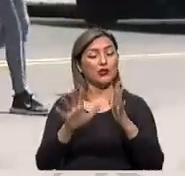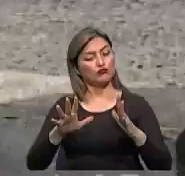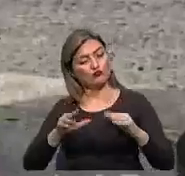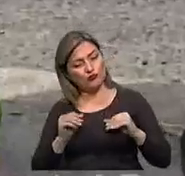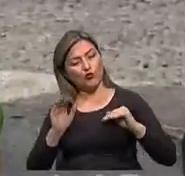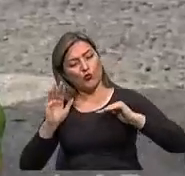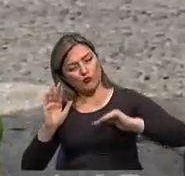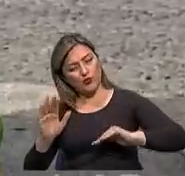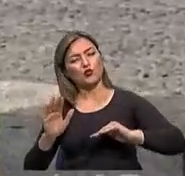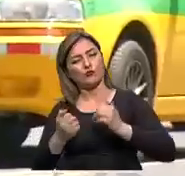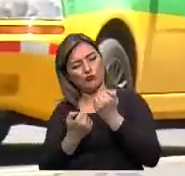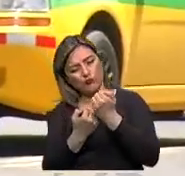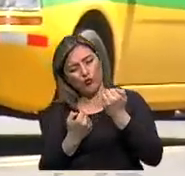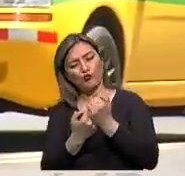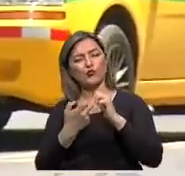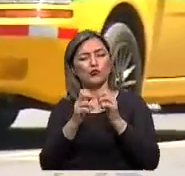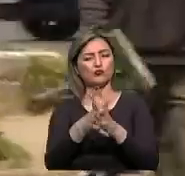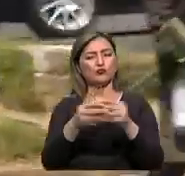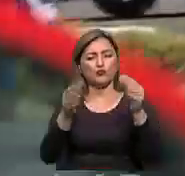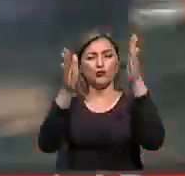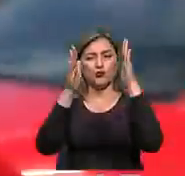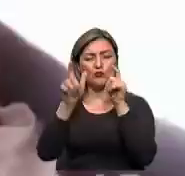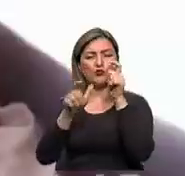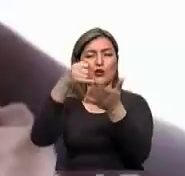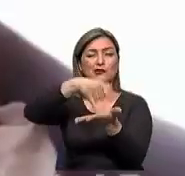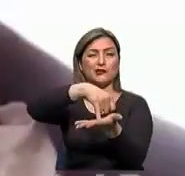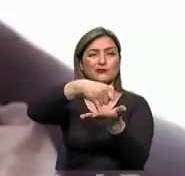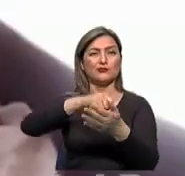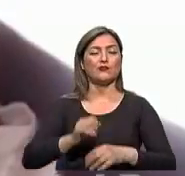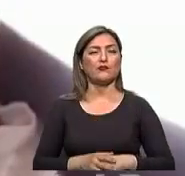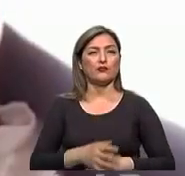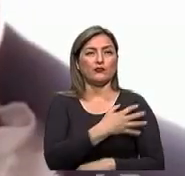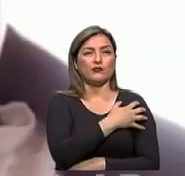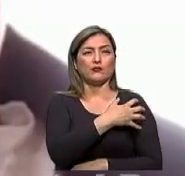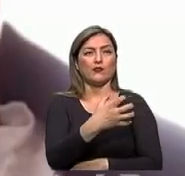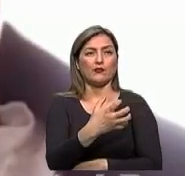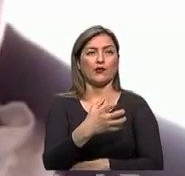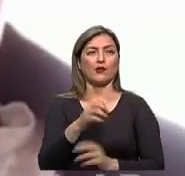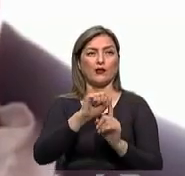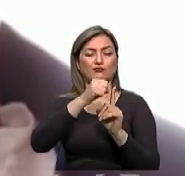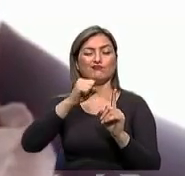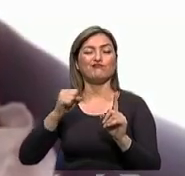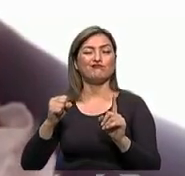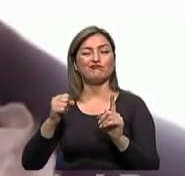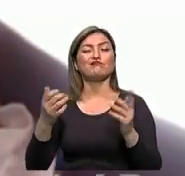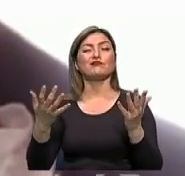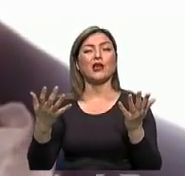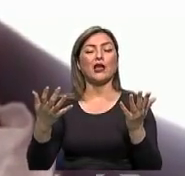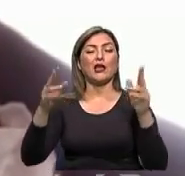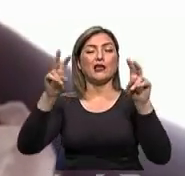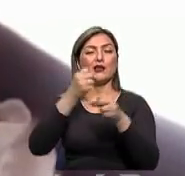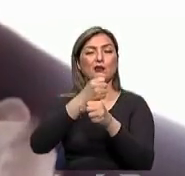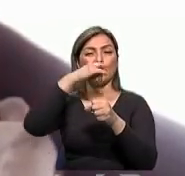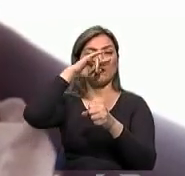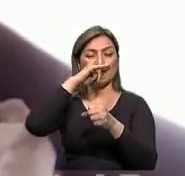de enfrentar la problemática y atender a la población vulnerable. El fortalecimiento y reactivación del Sistema Único de Registro de Trabajo